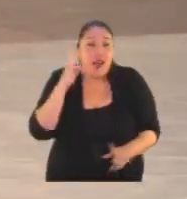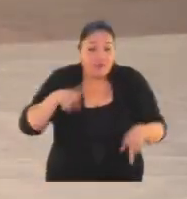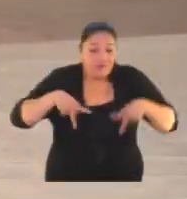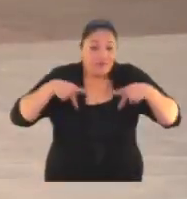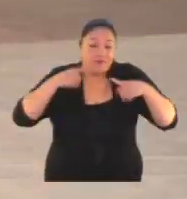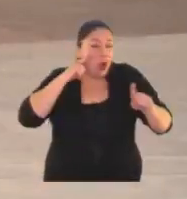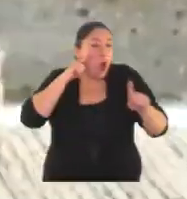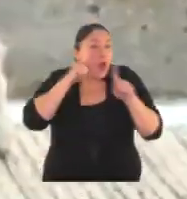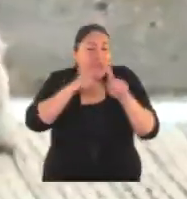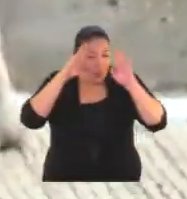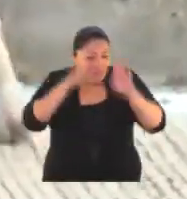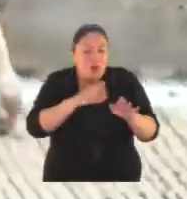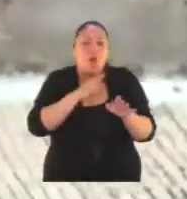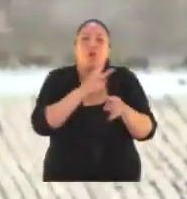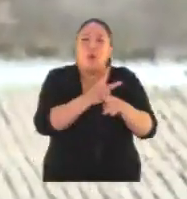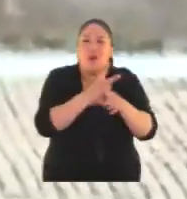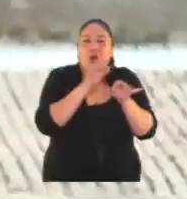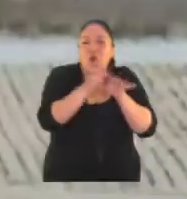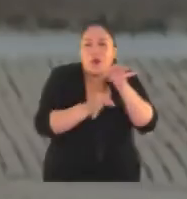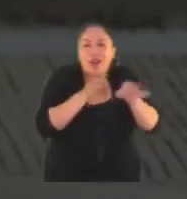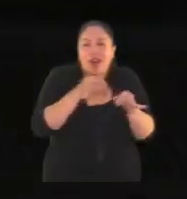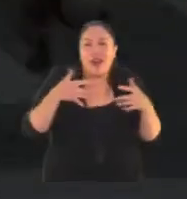animales.